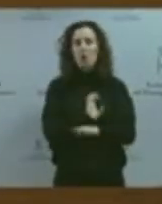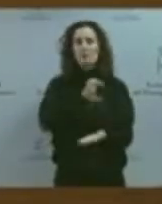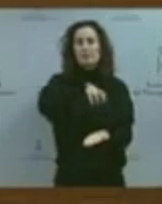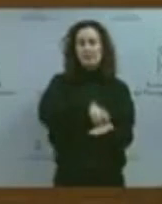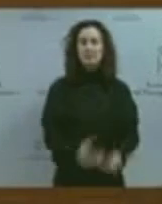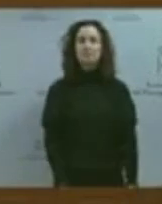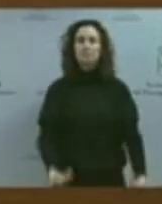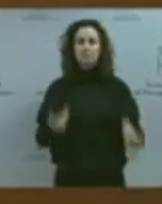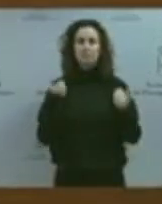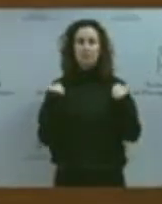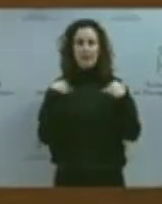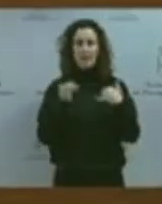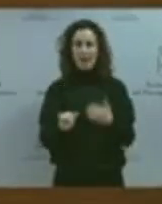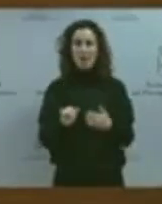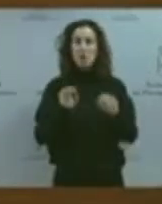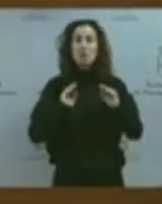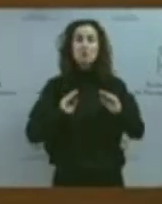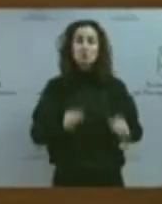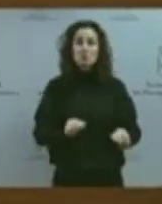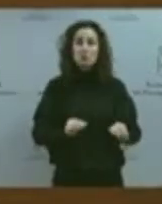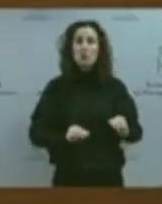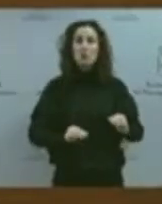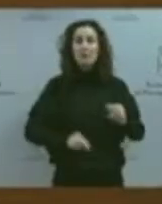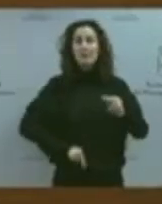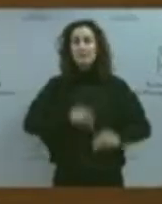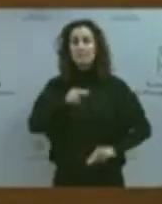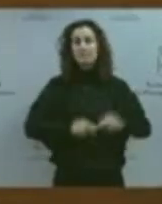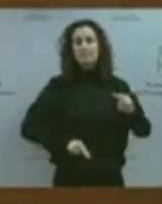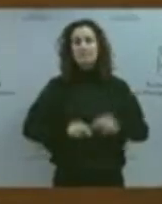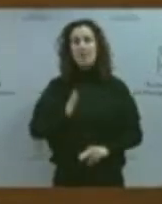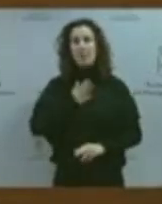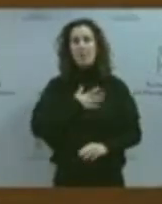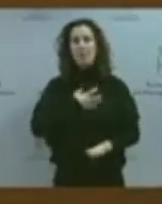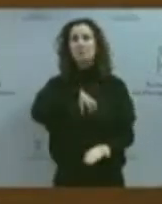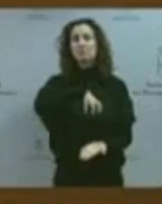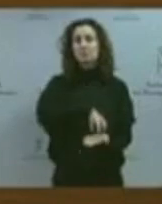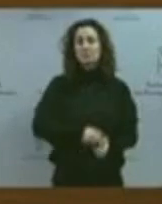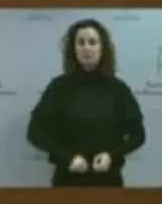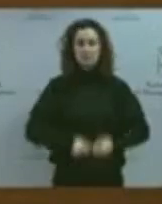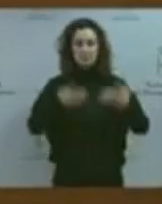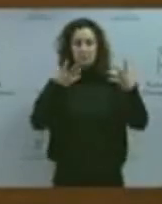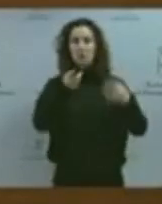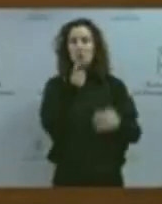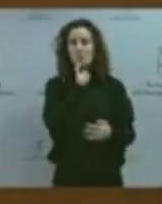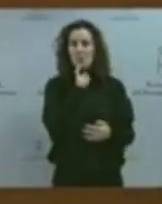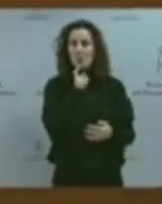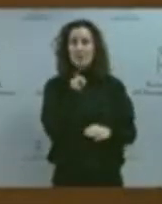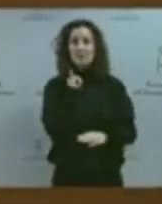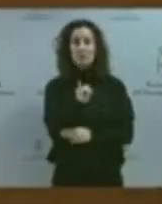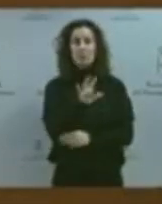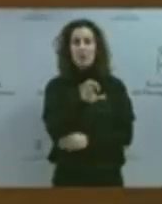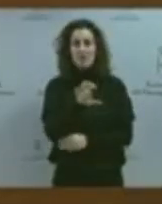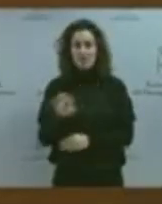derivadas de la titularidad de los edificios. En principio lo son los institutos de secundaria, los centros integrados de